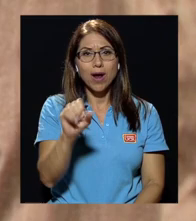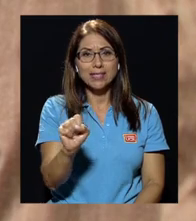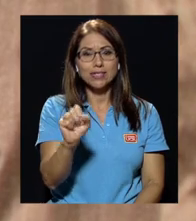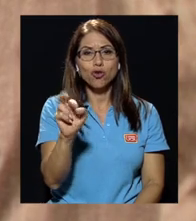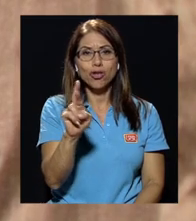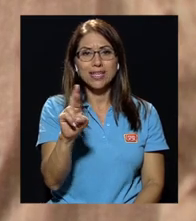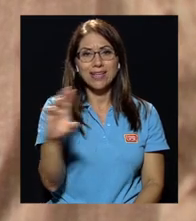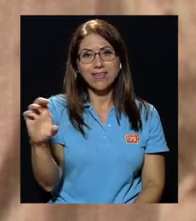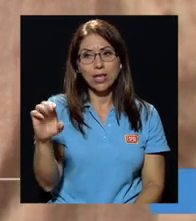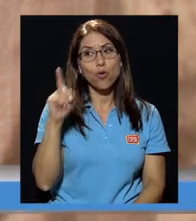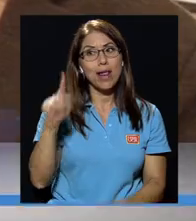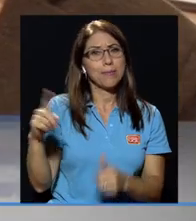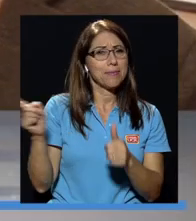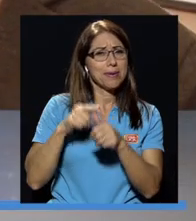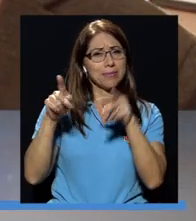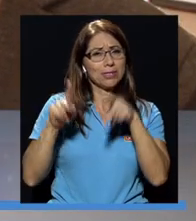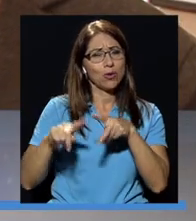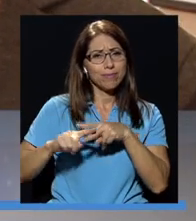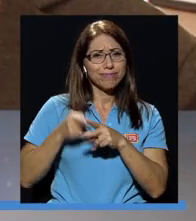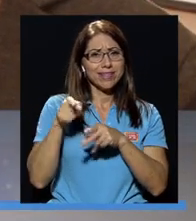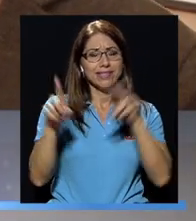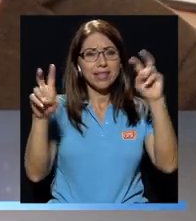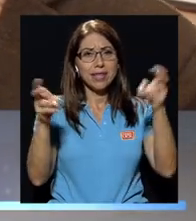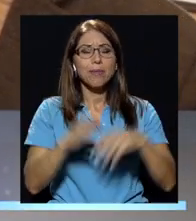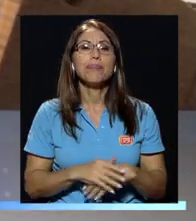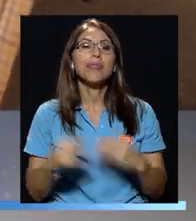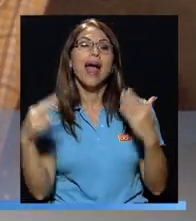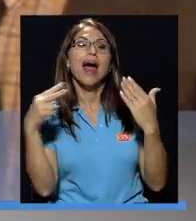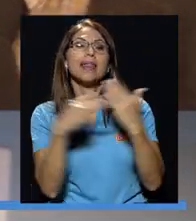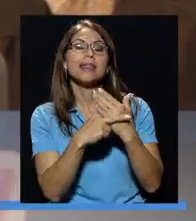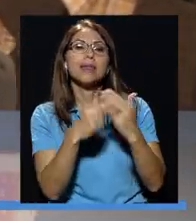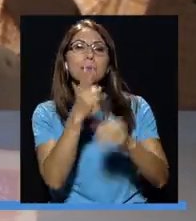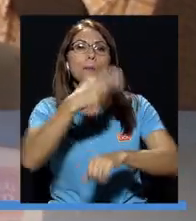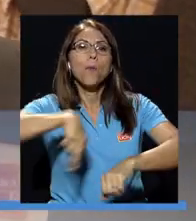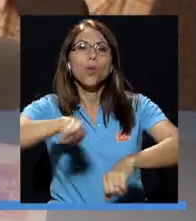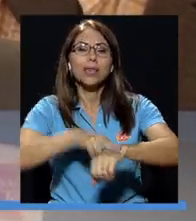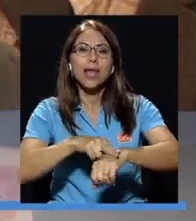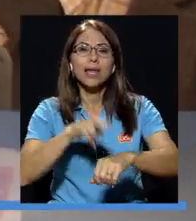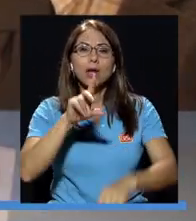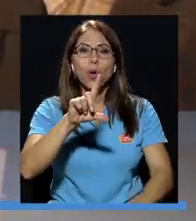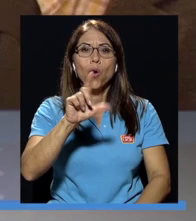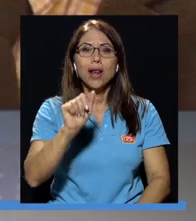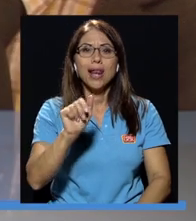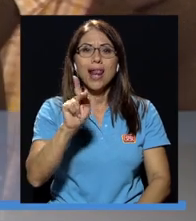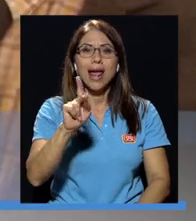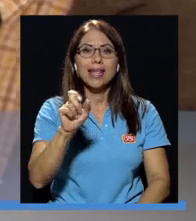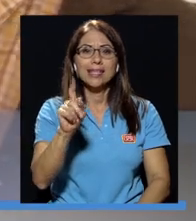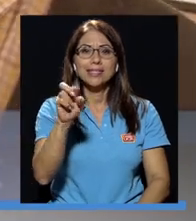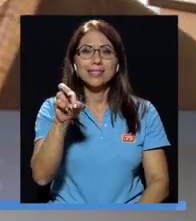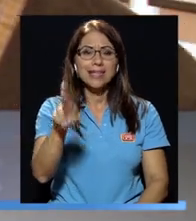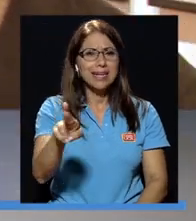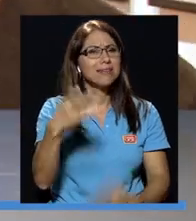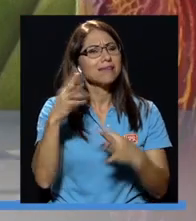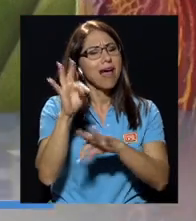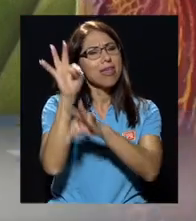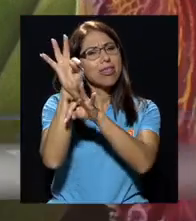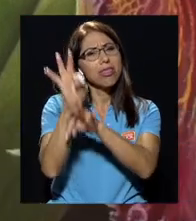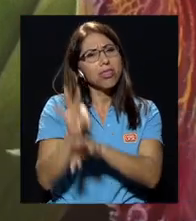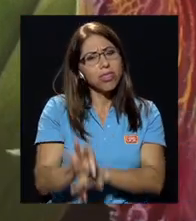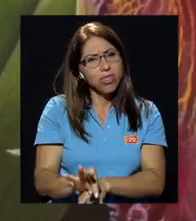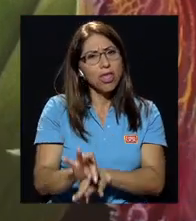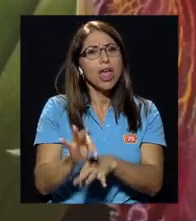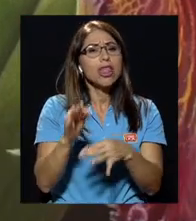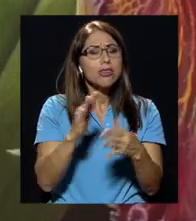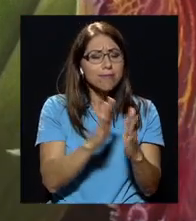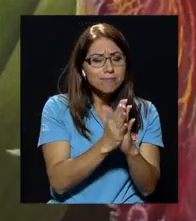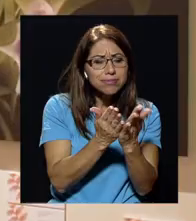tema. El Jardín Botánico Lancaster tiene una gran tradición en realizar documentación gráfica de orquídeas. Se